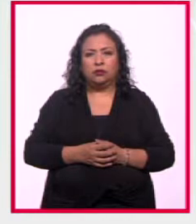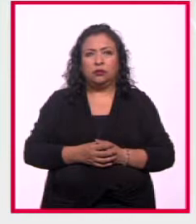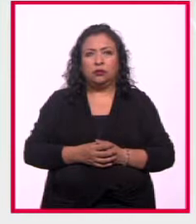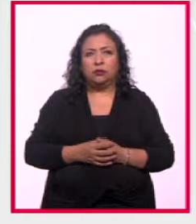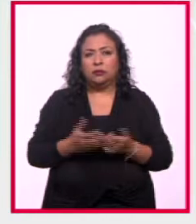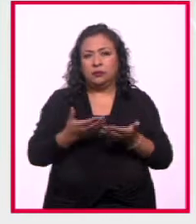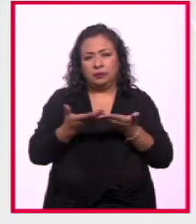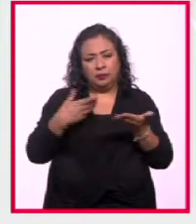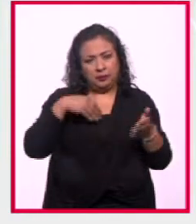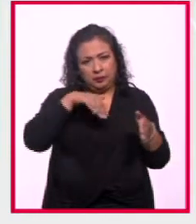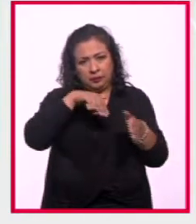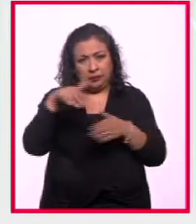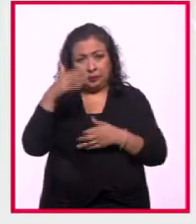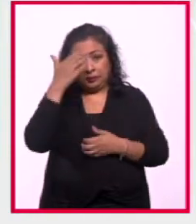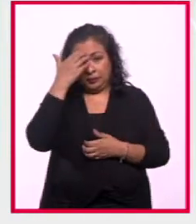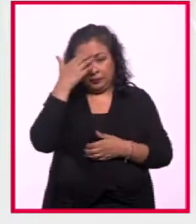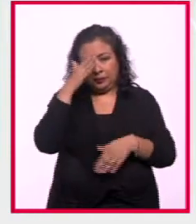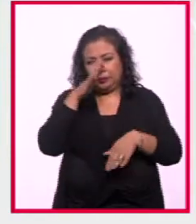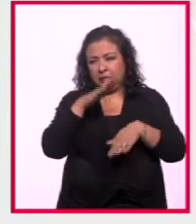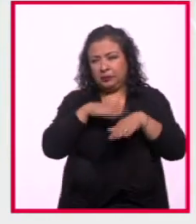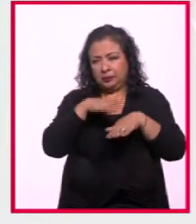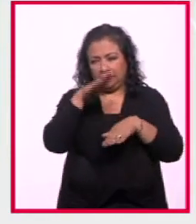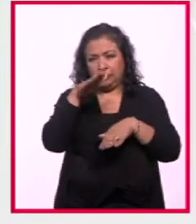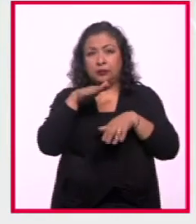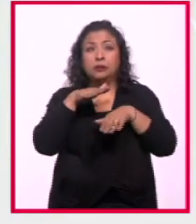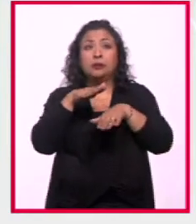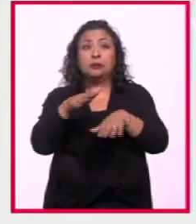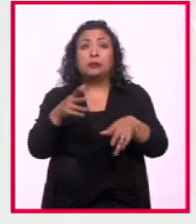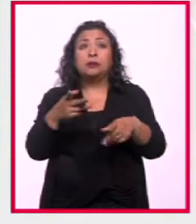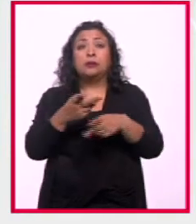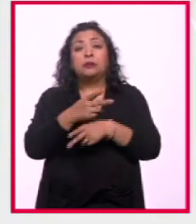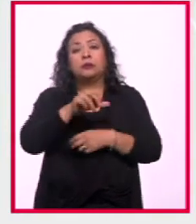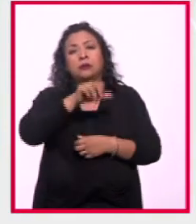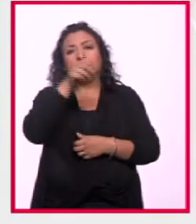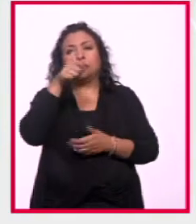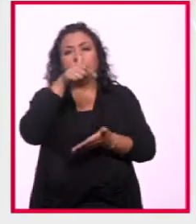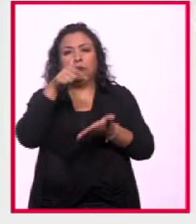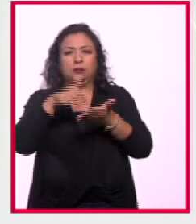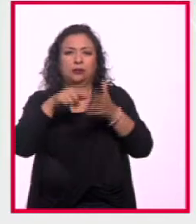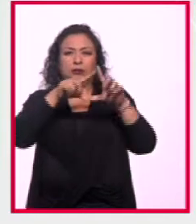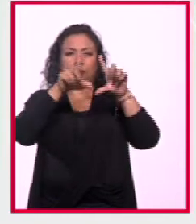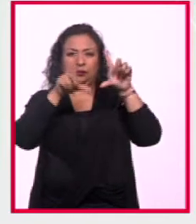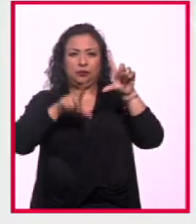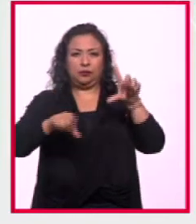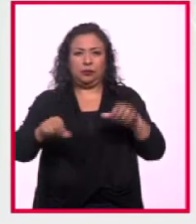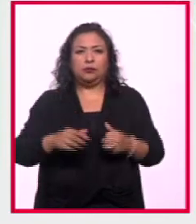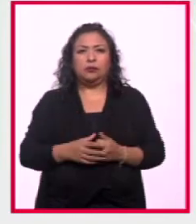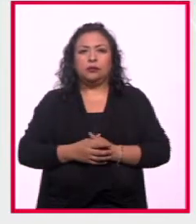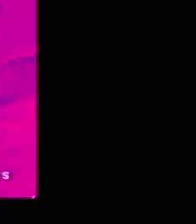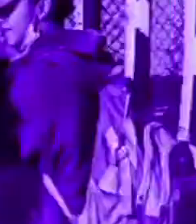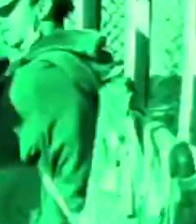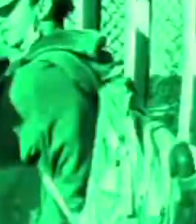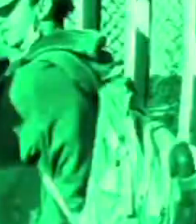y bueno de ahí nos vamos a conocer un poco más de lo que ocurre en otras partes de la república mexicana